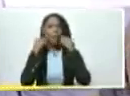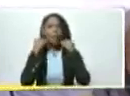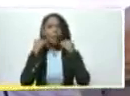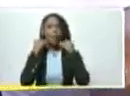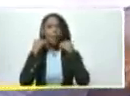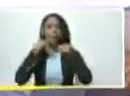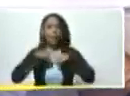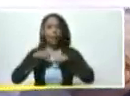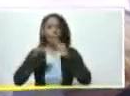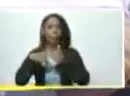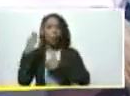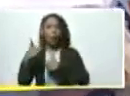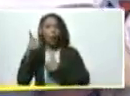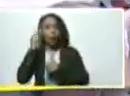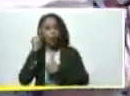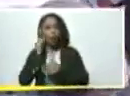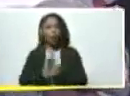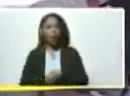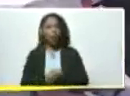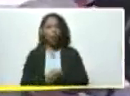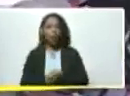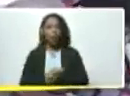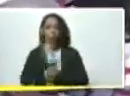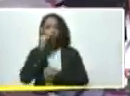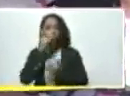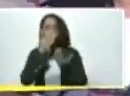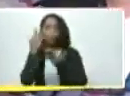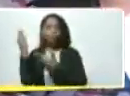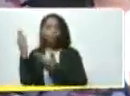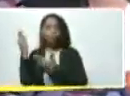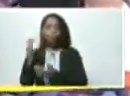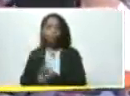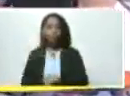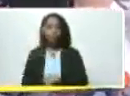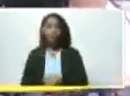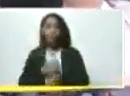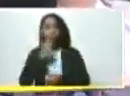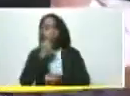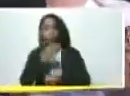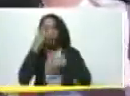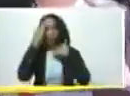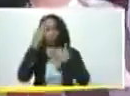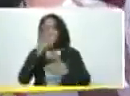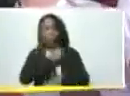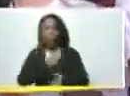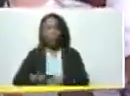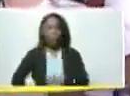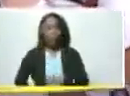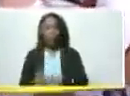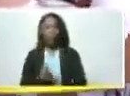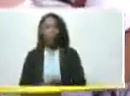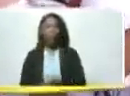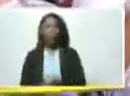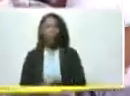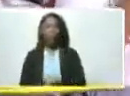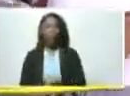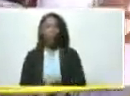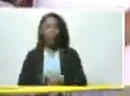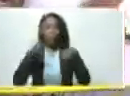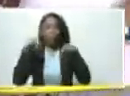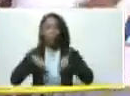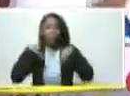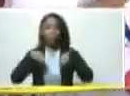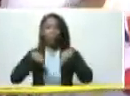de aquí, después le pasamos a Iri. Jesús. Bueno, saludos, presidente. Desde